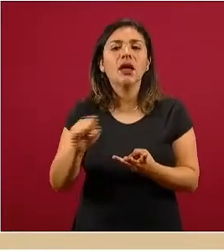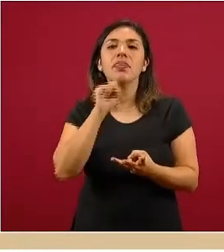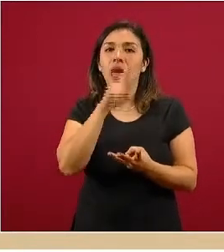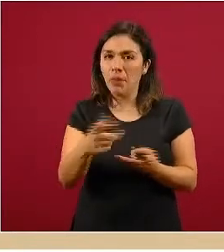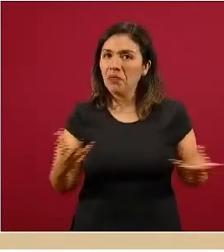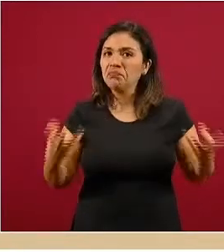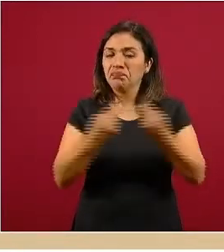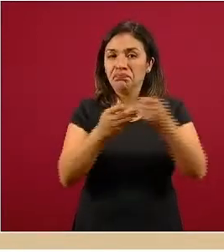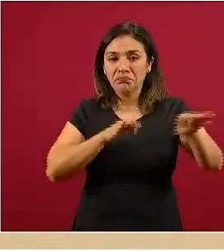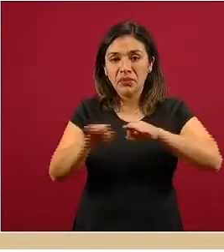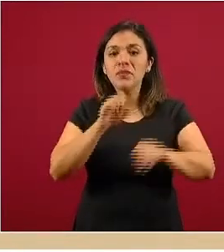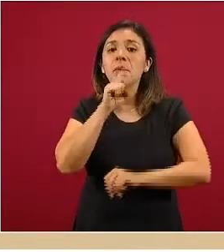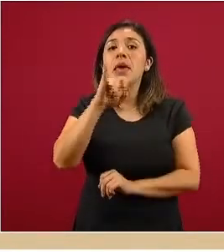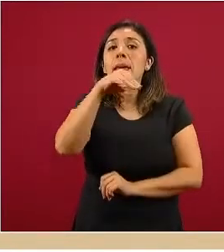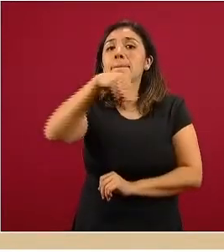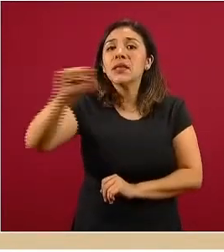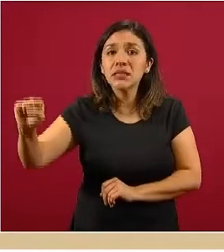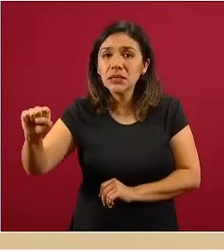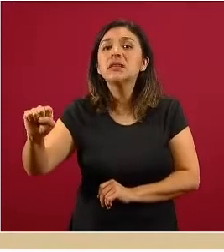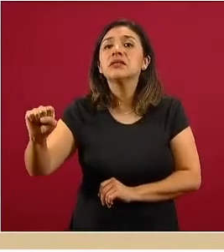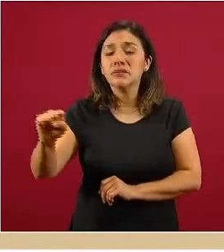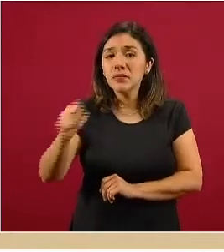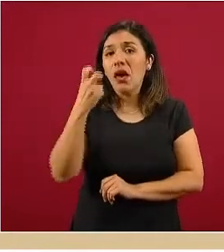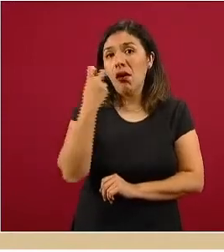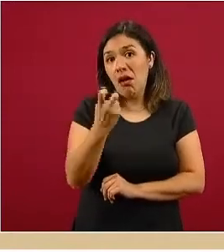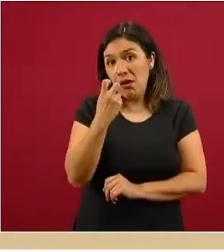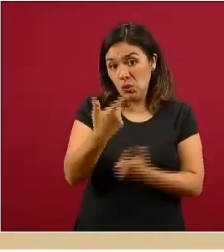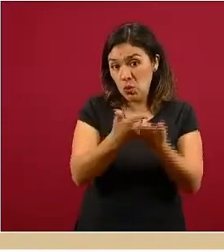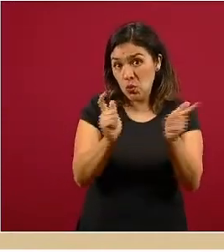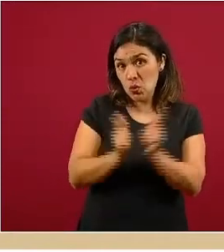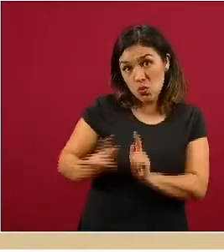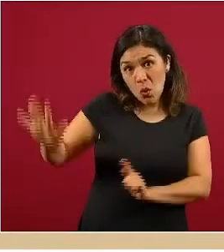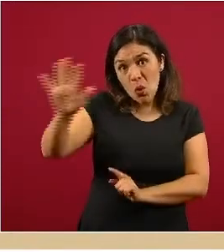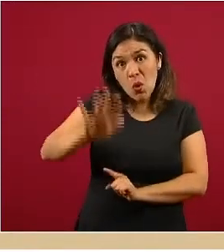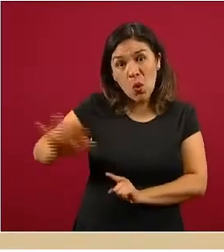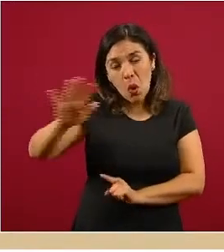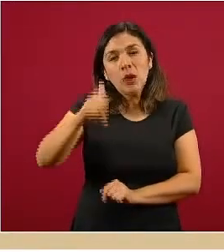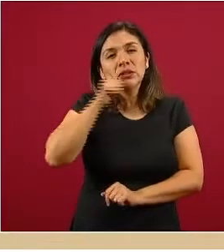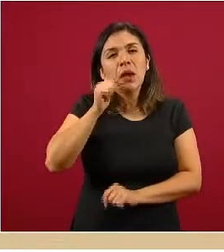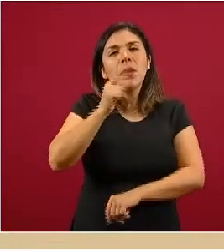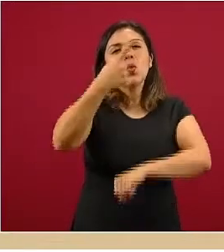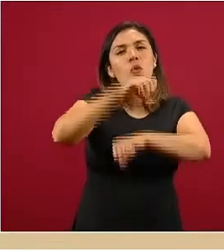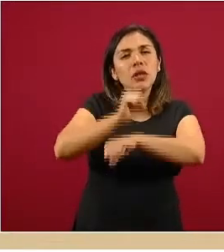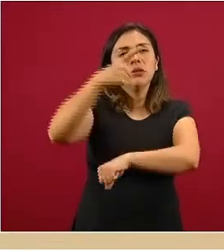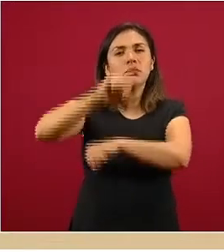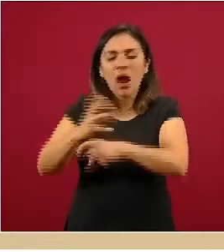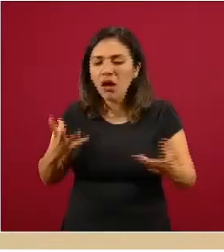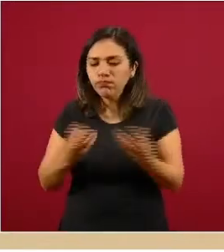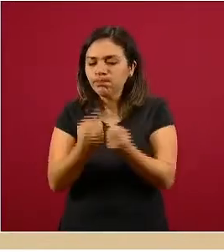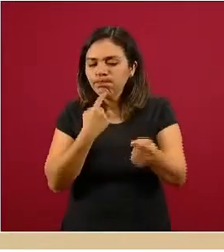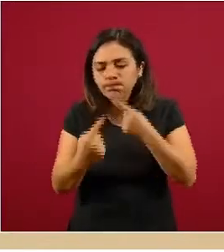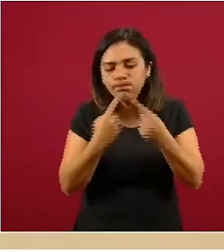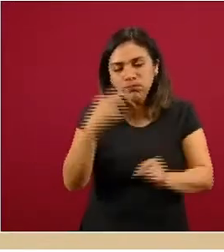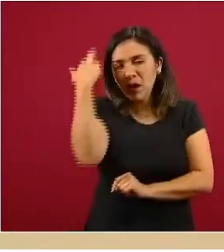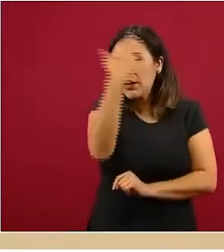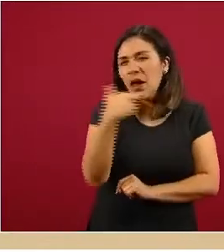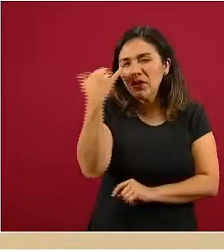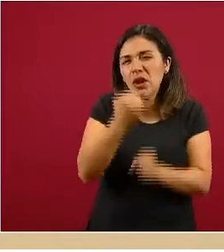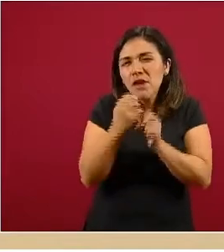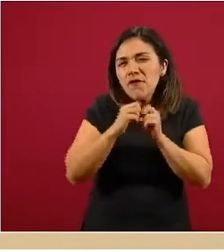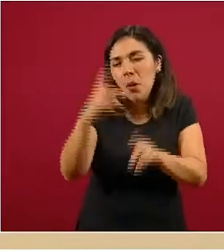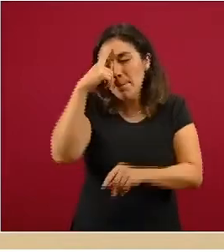agradecimiento por este grupo, en donde además de la Secretaría de Salud, la Subsecretaría, con la participación de la Dirección